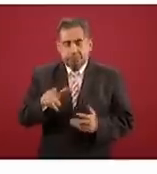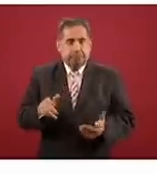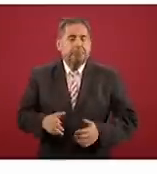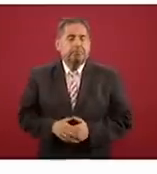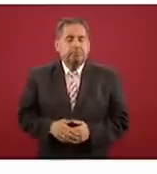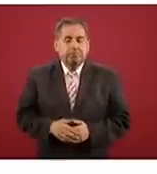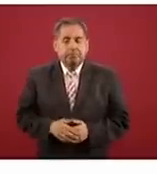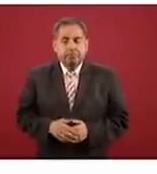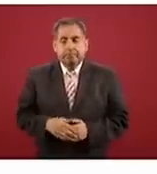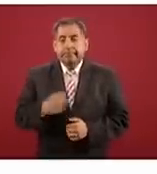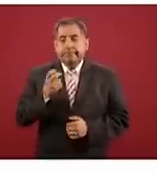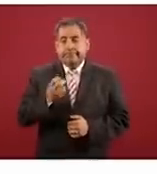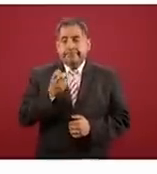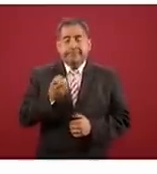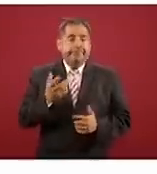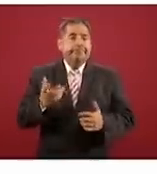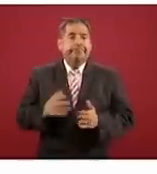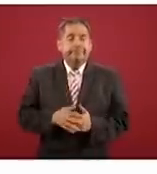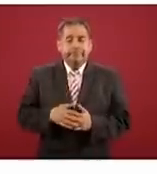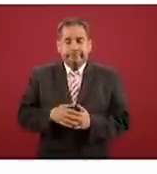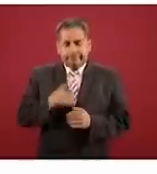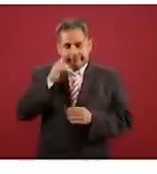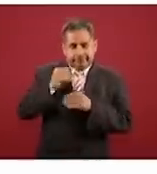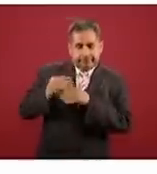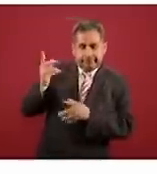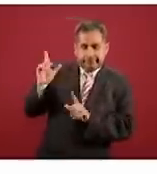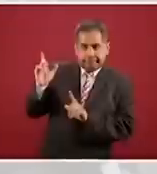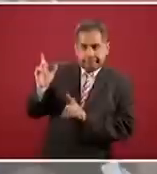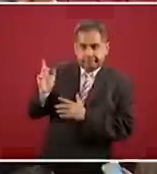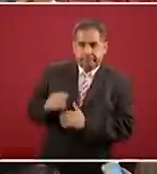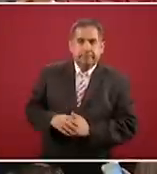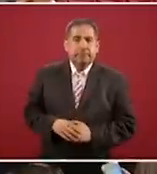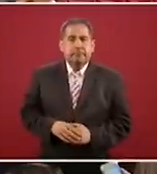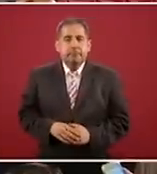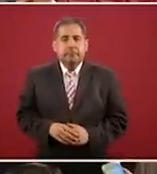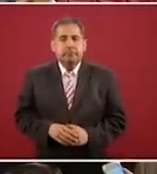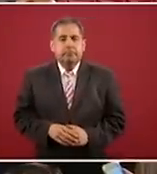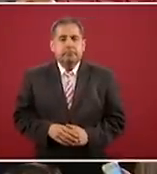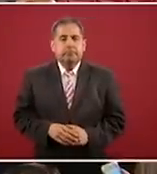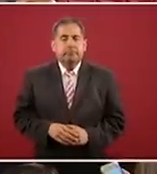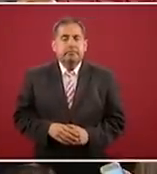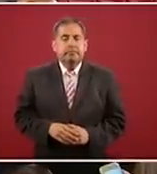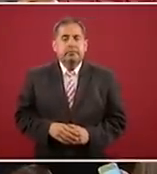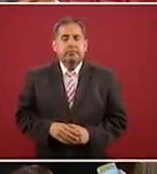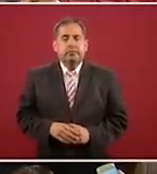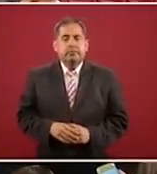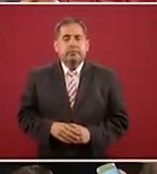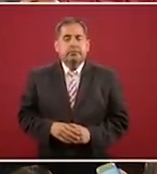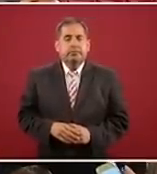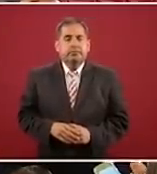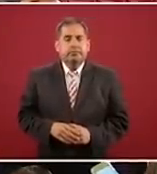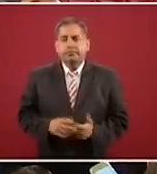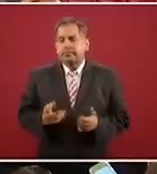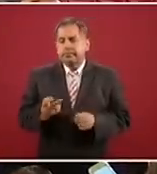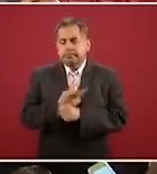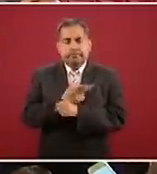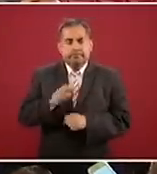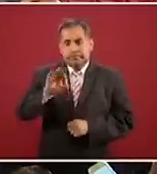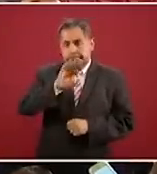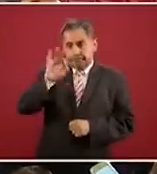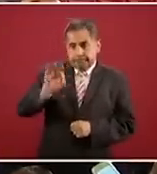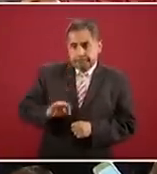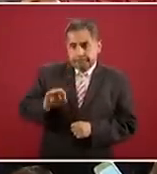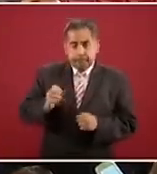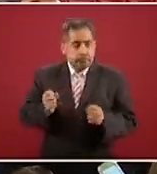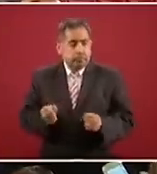queda la gráfica. Adelante. Bueno, ¿qué porcentaje de